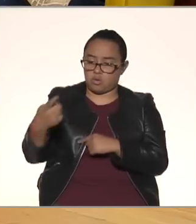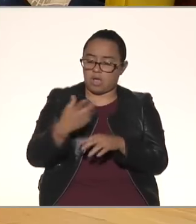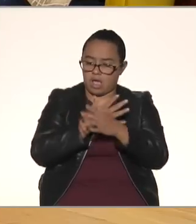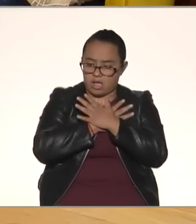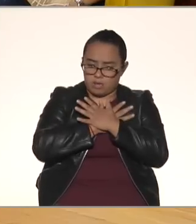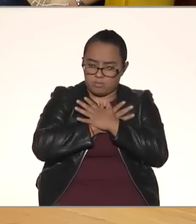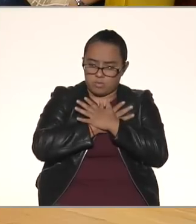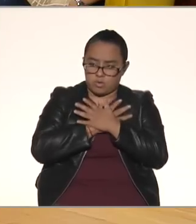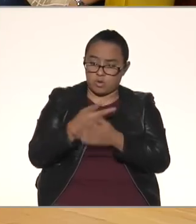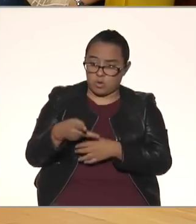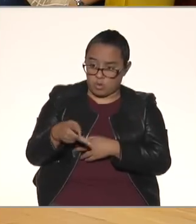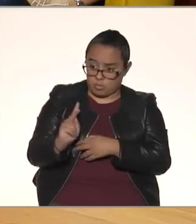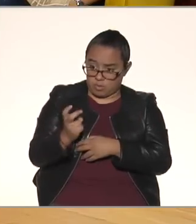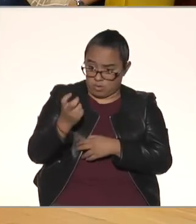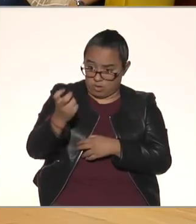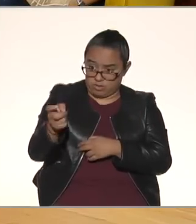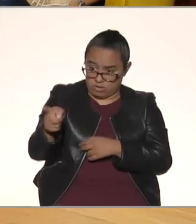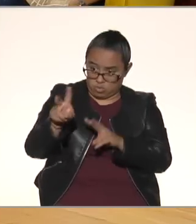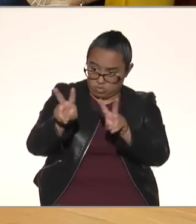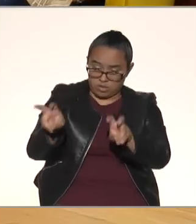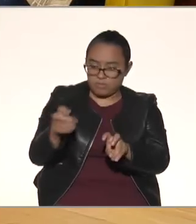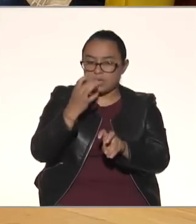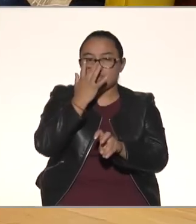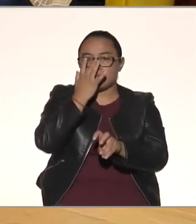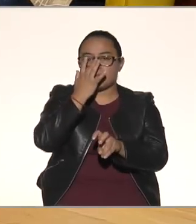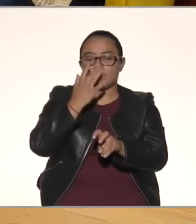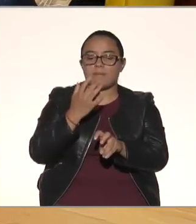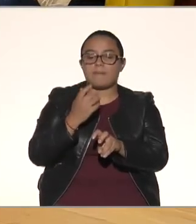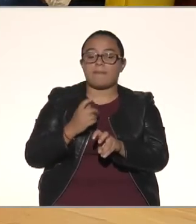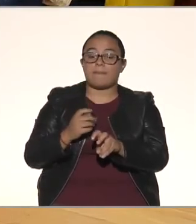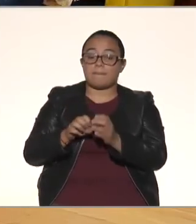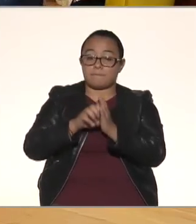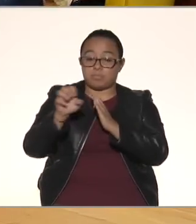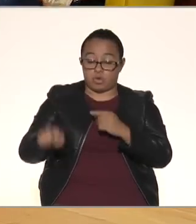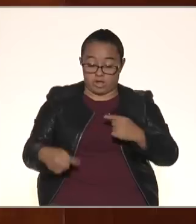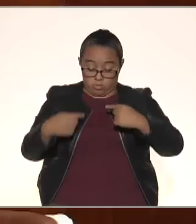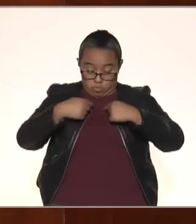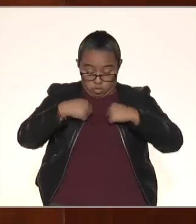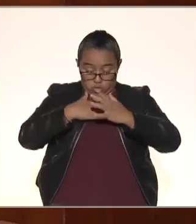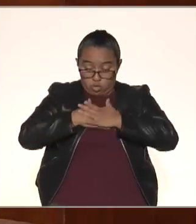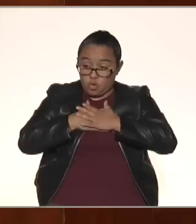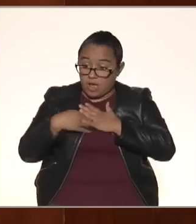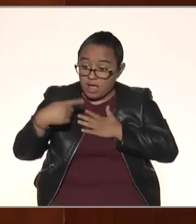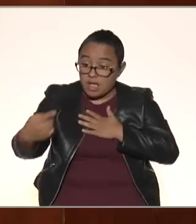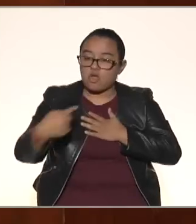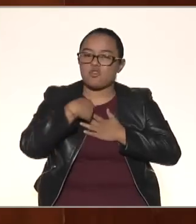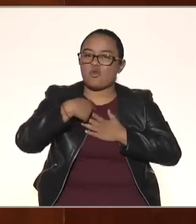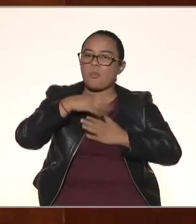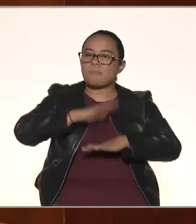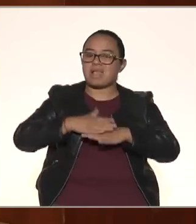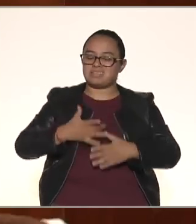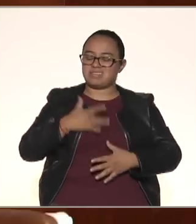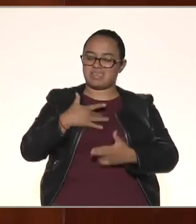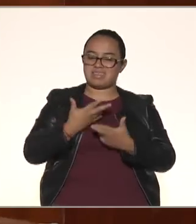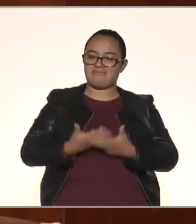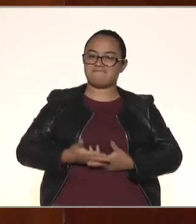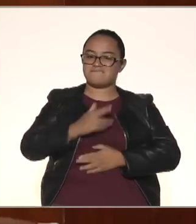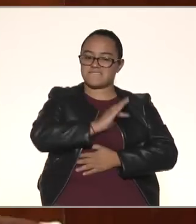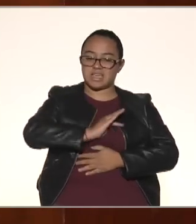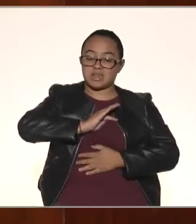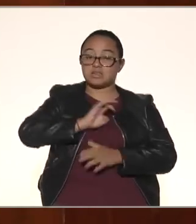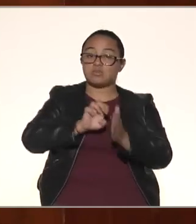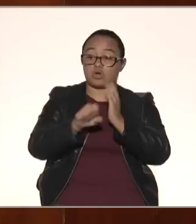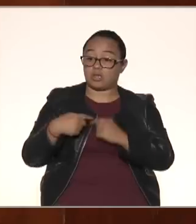¿acaso es asunto tuyo? Se enriquece el que ama, no el que es amado, si yo estoy amando a una